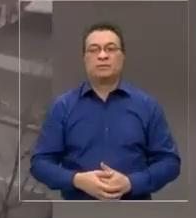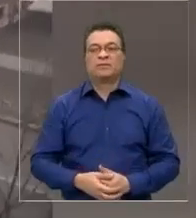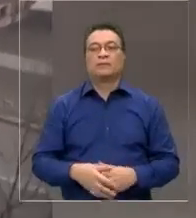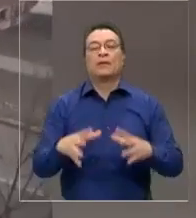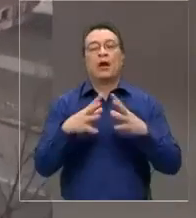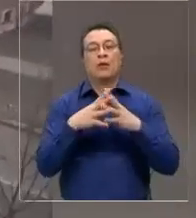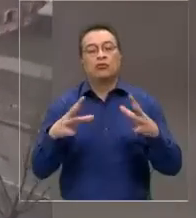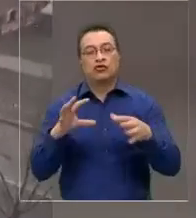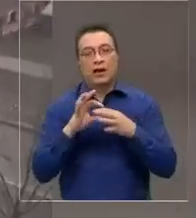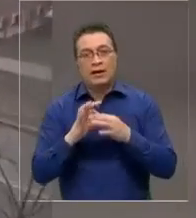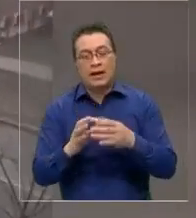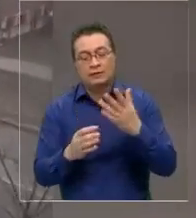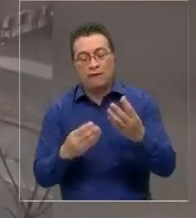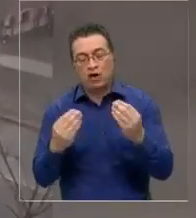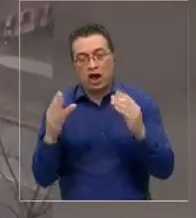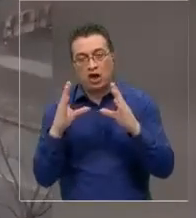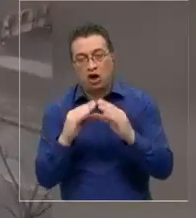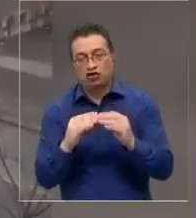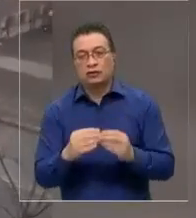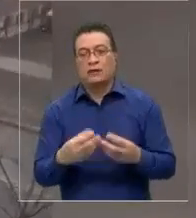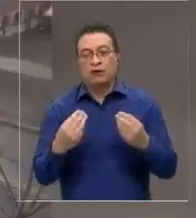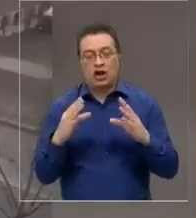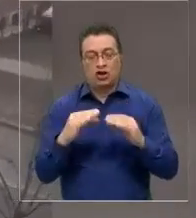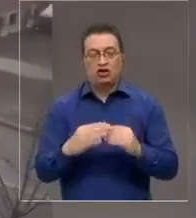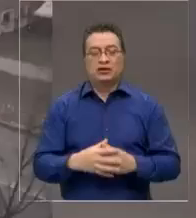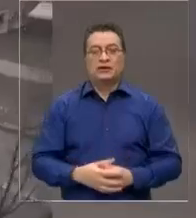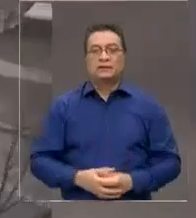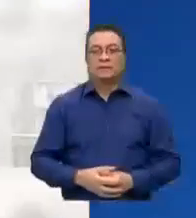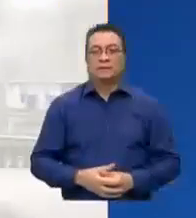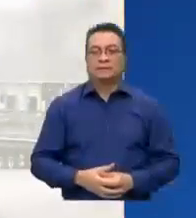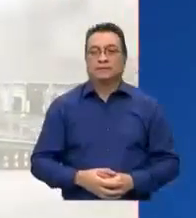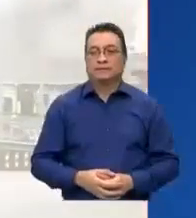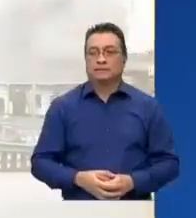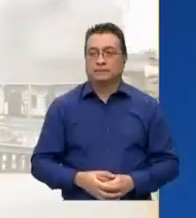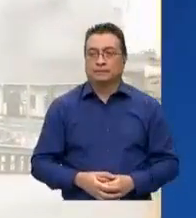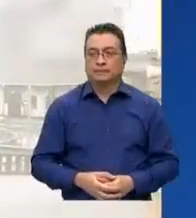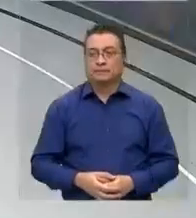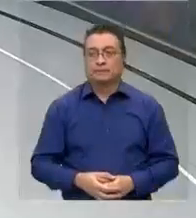Muchas gracias, Maca. Buenas noches. Que tengas muy buenas noches.